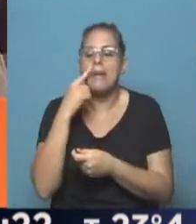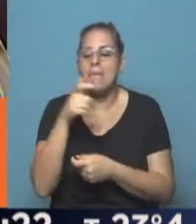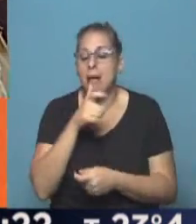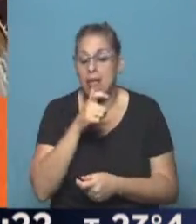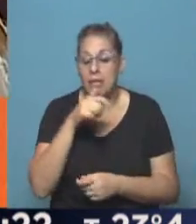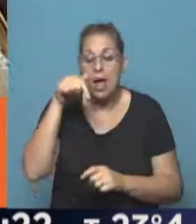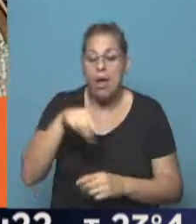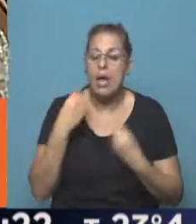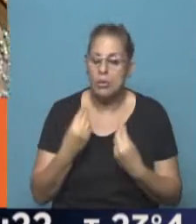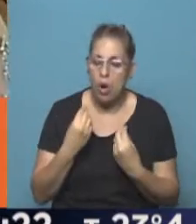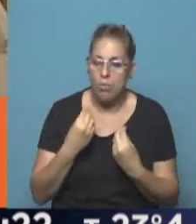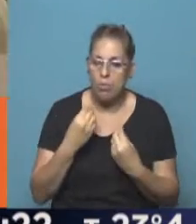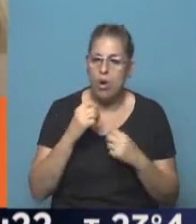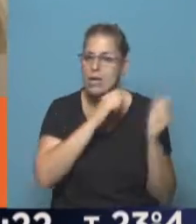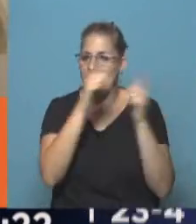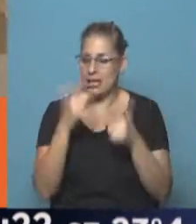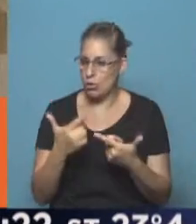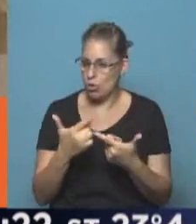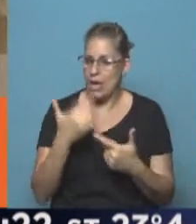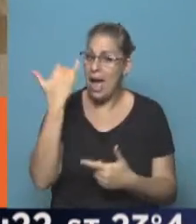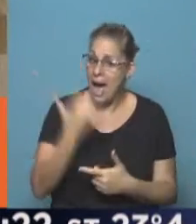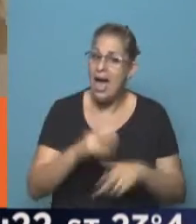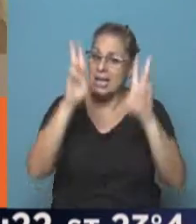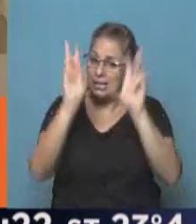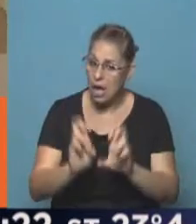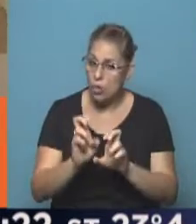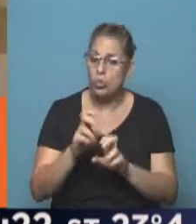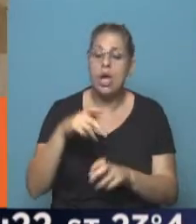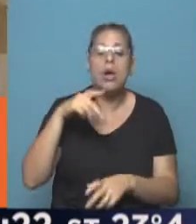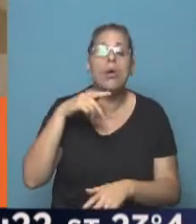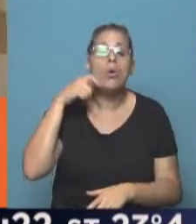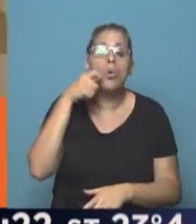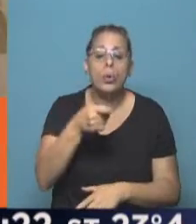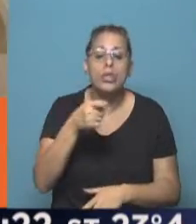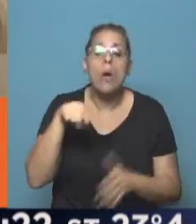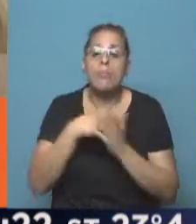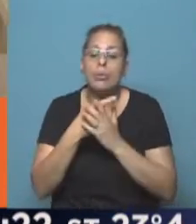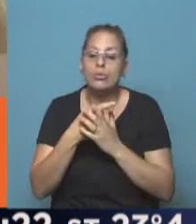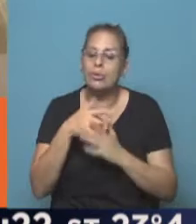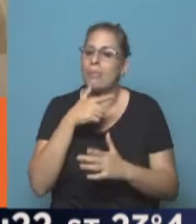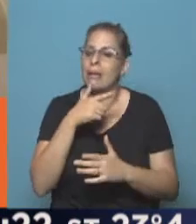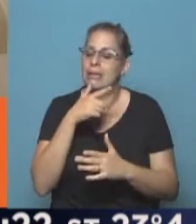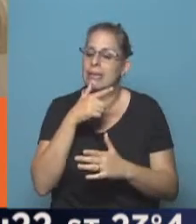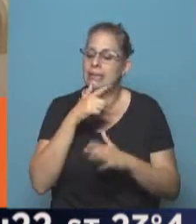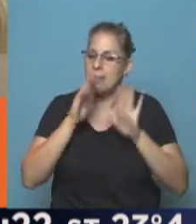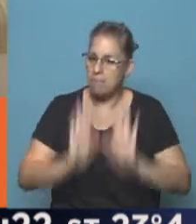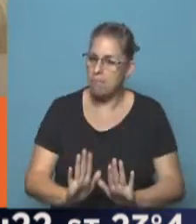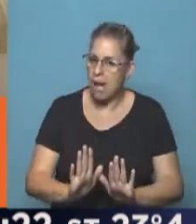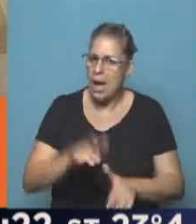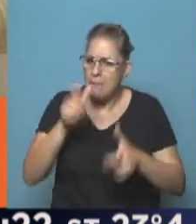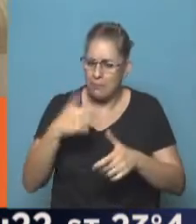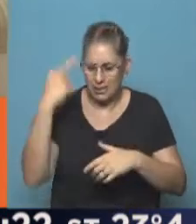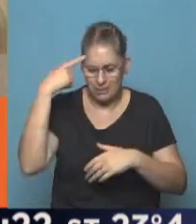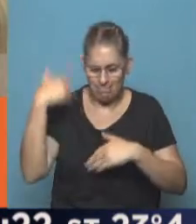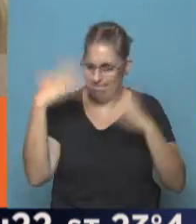este caso no hay imagen, hay una causa judicial, pero creo que tiene el mismo impacto de indignación,